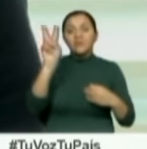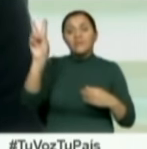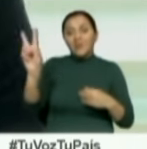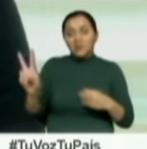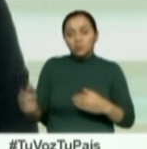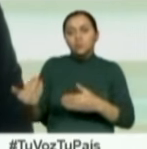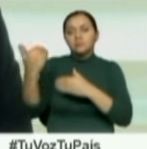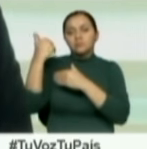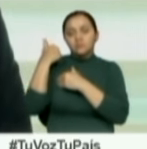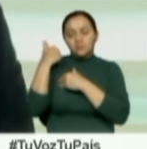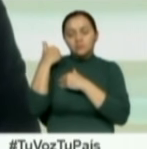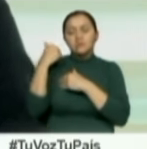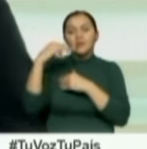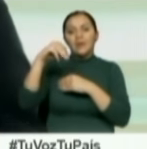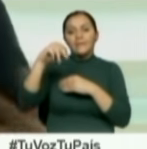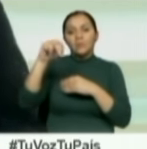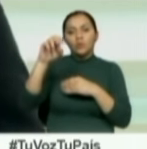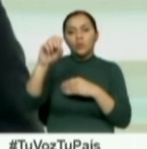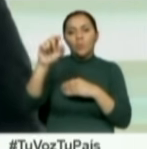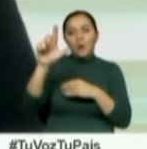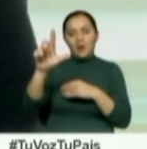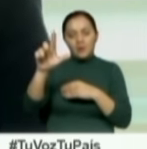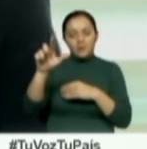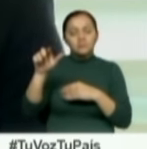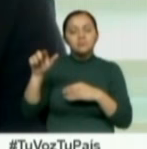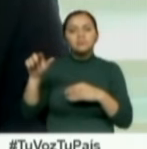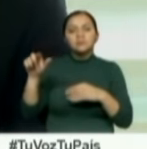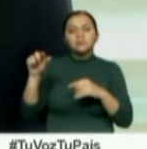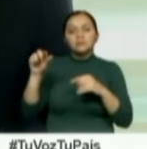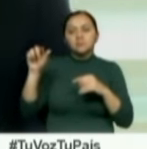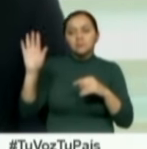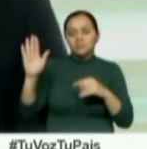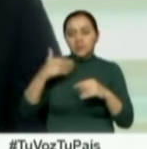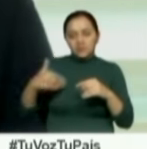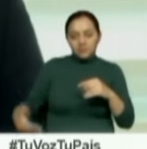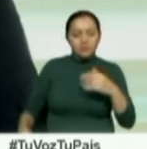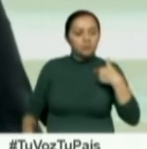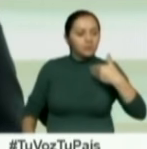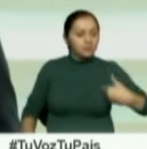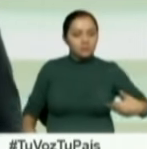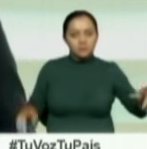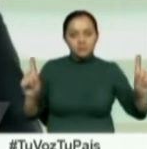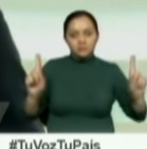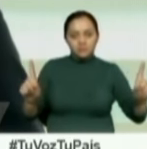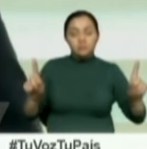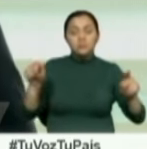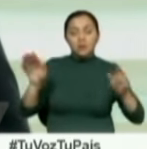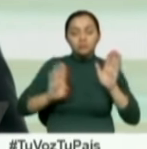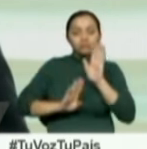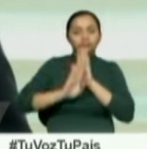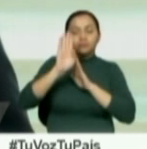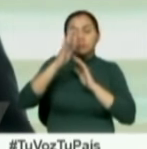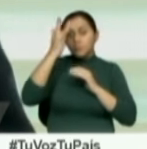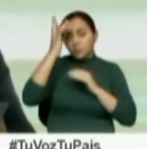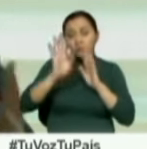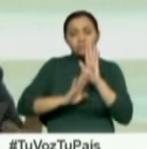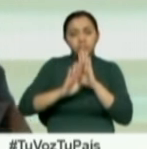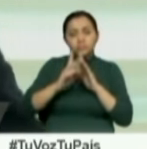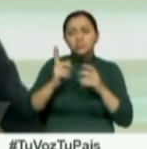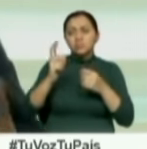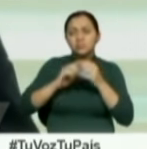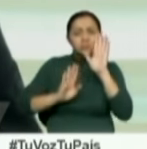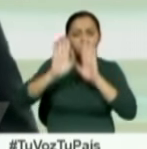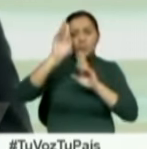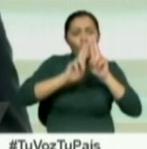importantes, con una gran historia. Se generaron después de la guerra, en la época de posguerra, con los procesos de